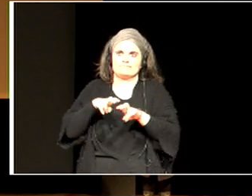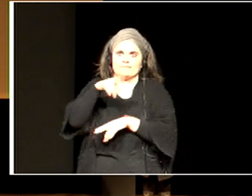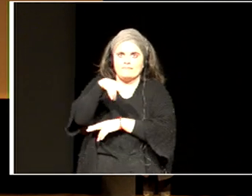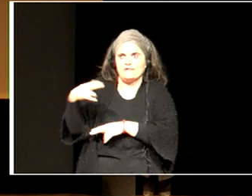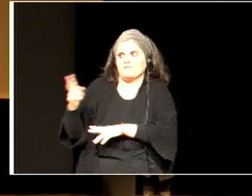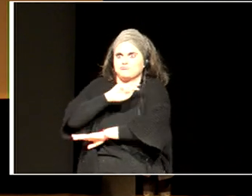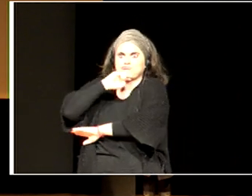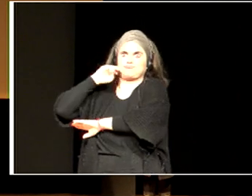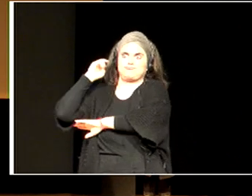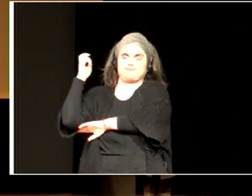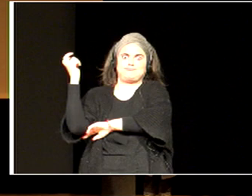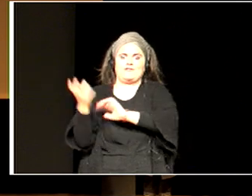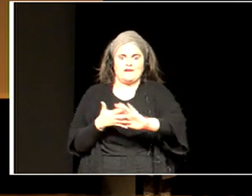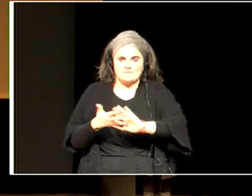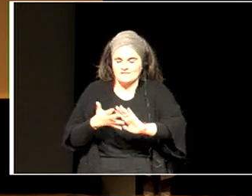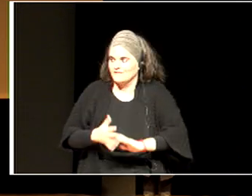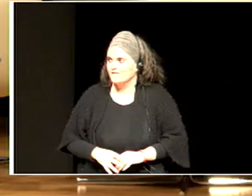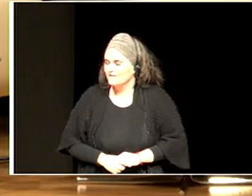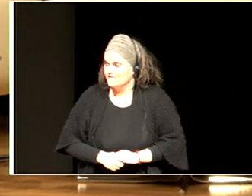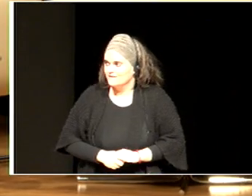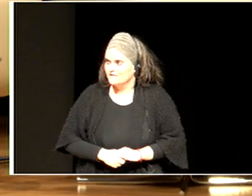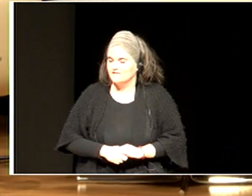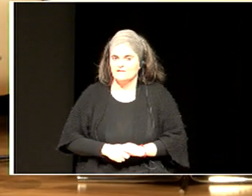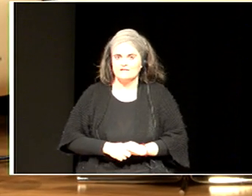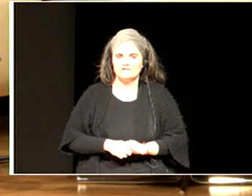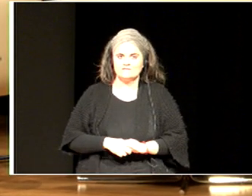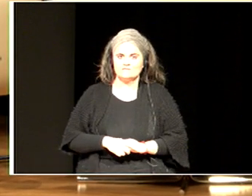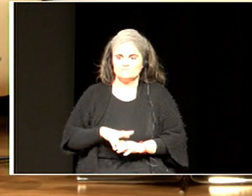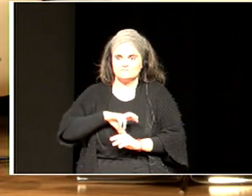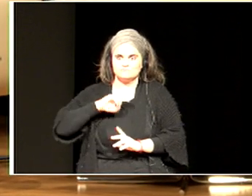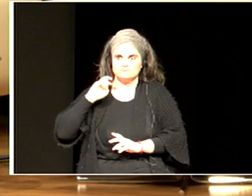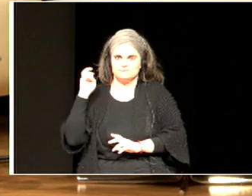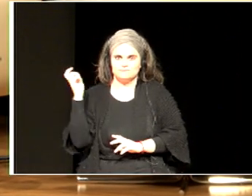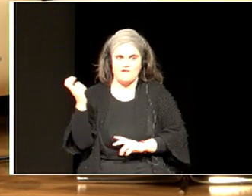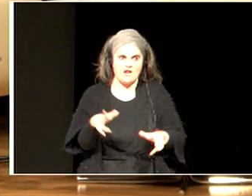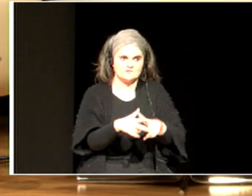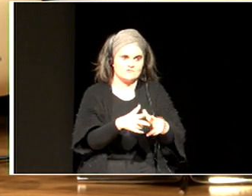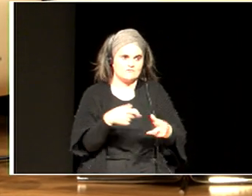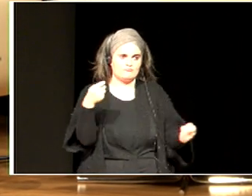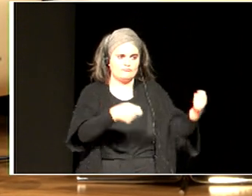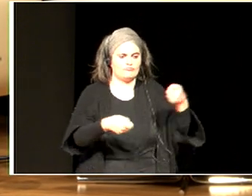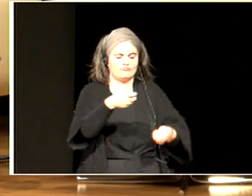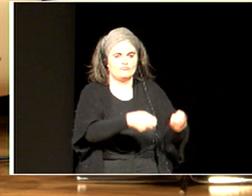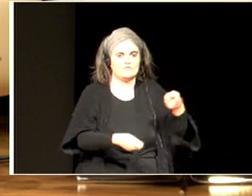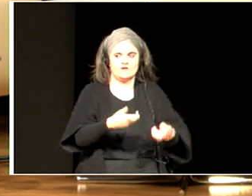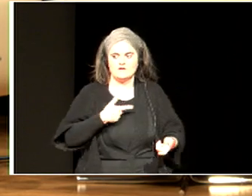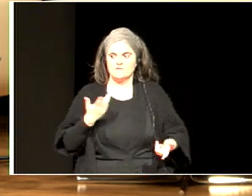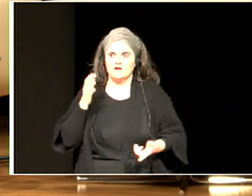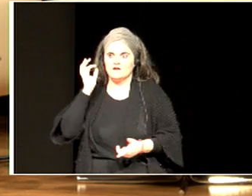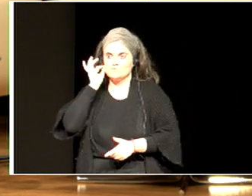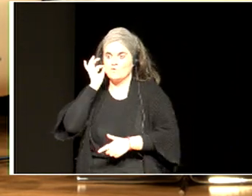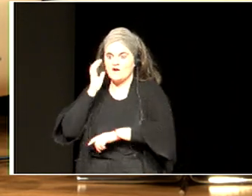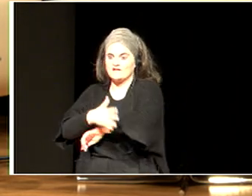financieros viajeros profesores cocineros una enorme variedad de contribuciones a la sociedad frente a la pobreza extrema de